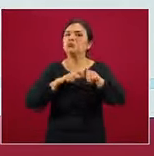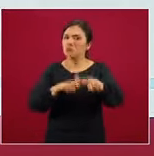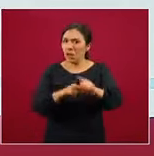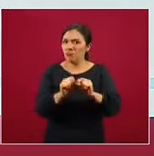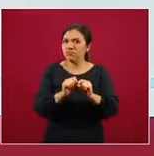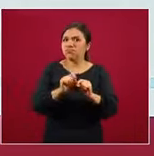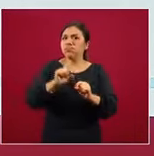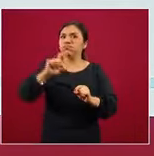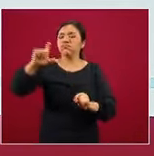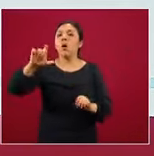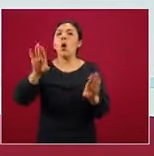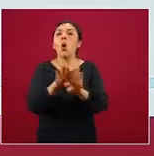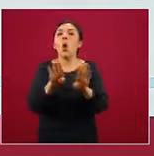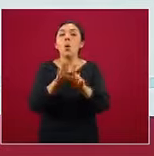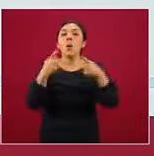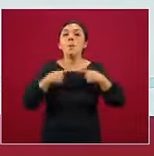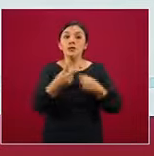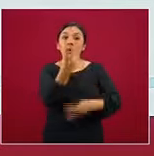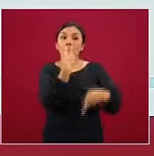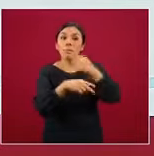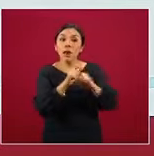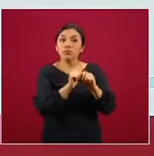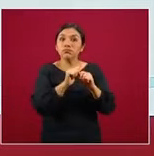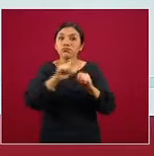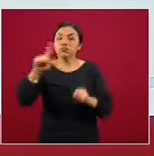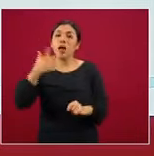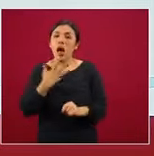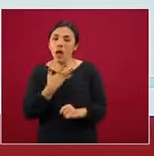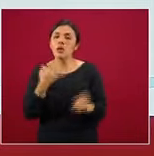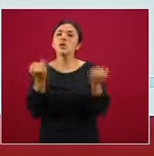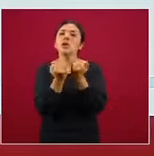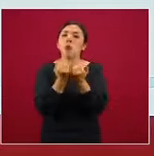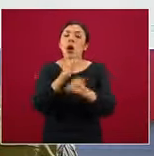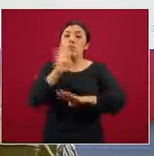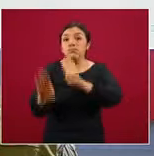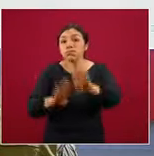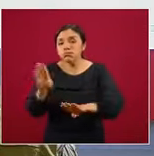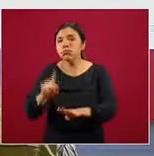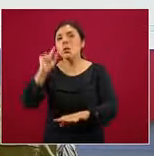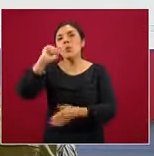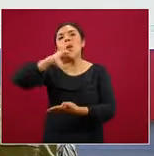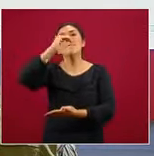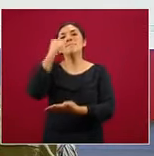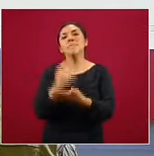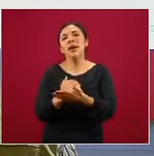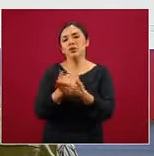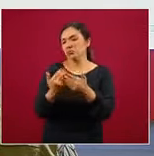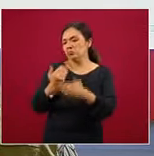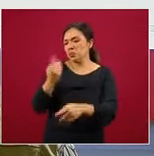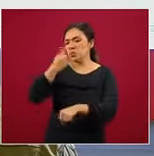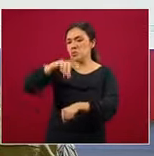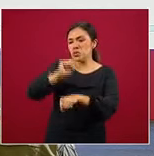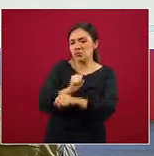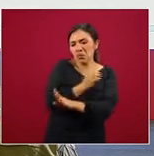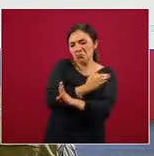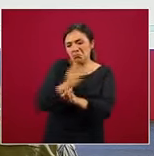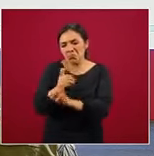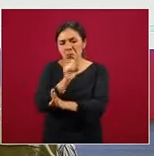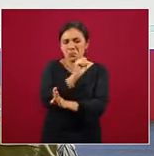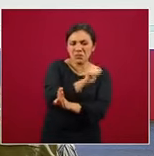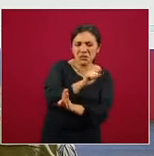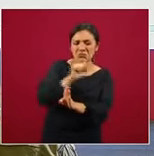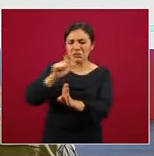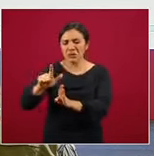creciendo en la medida en que estos también siguen creciendo. Y las defunciones han disminuido concretamente en la última semana, entre la 26 y